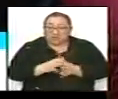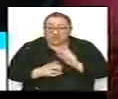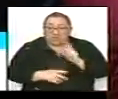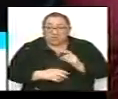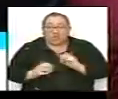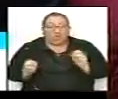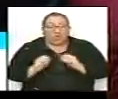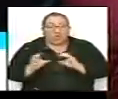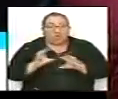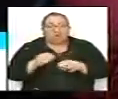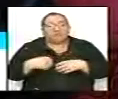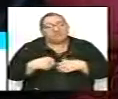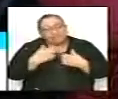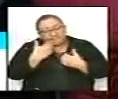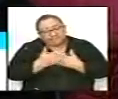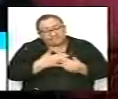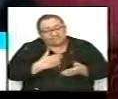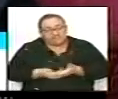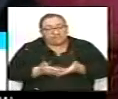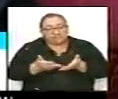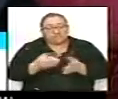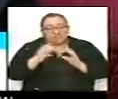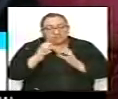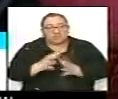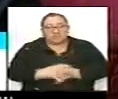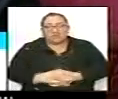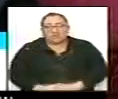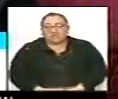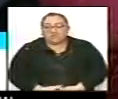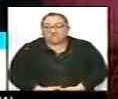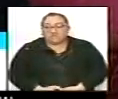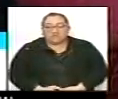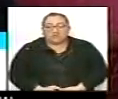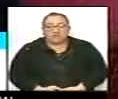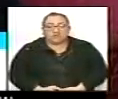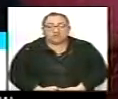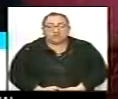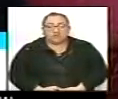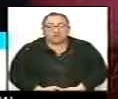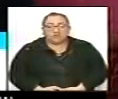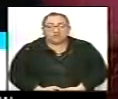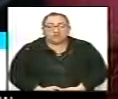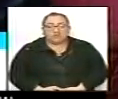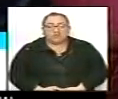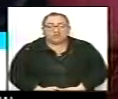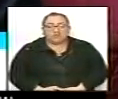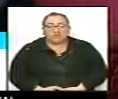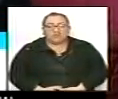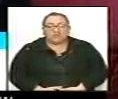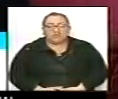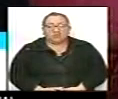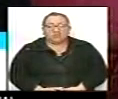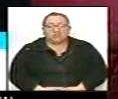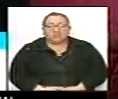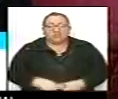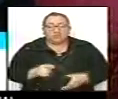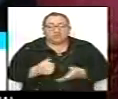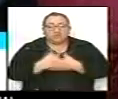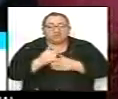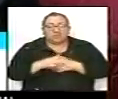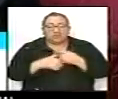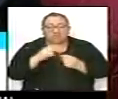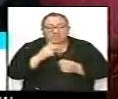o van a ceder para poder continuar en el cargo? ¿Y nos van a poner en esa situación? ¿Eso va a beneficiar al